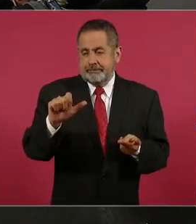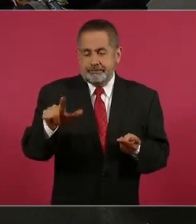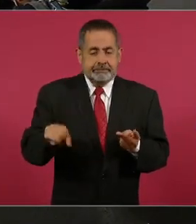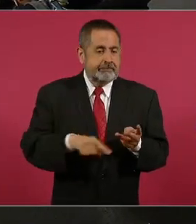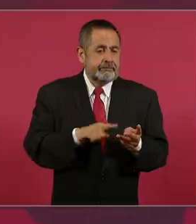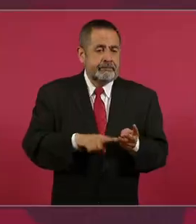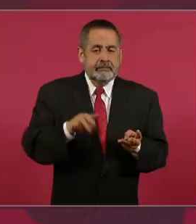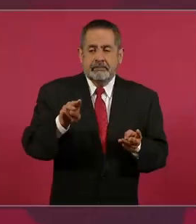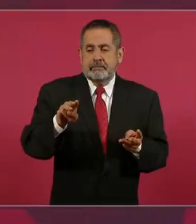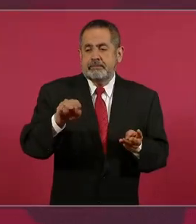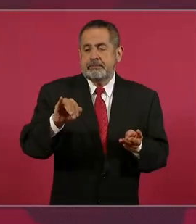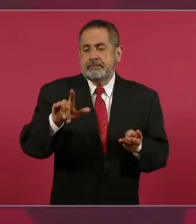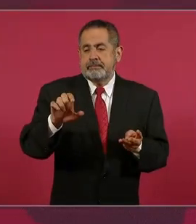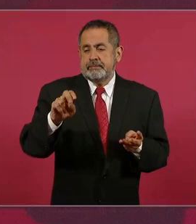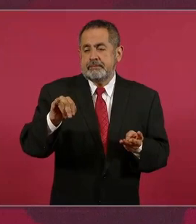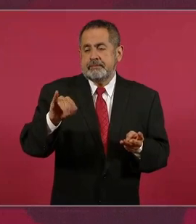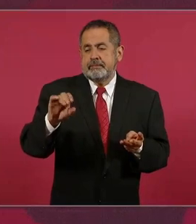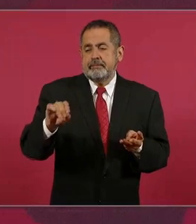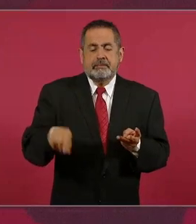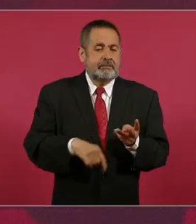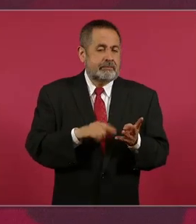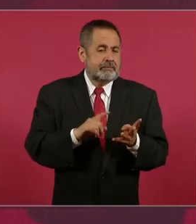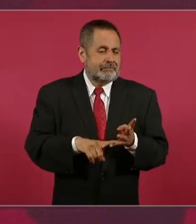al Milenio,